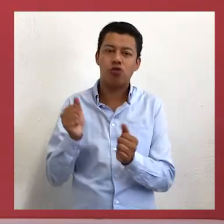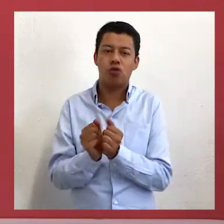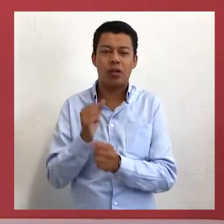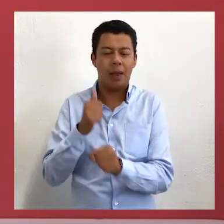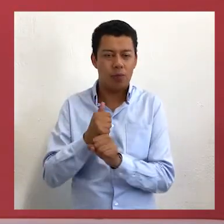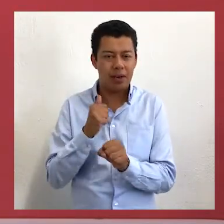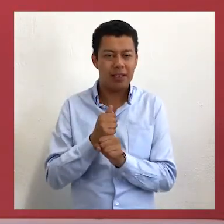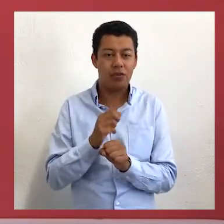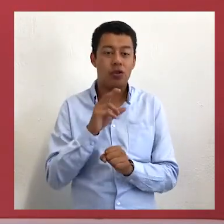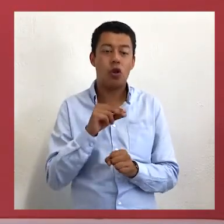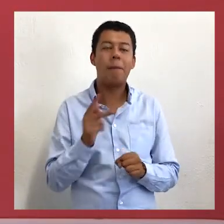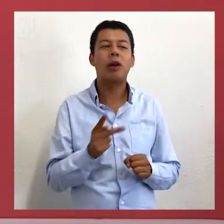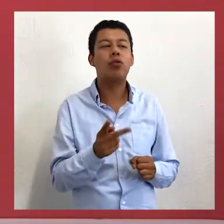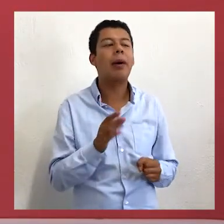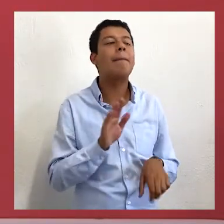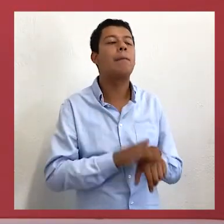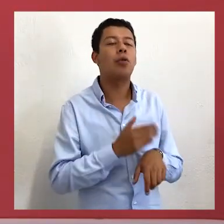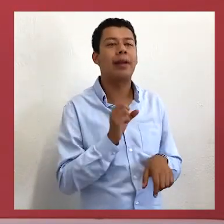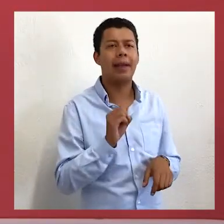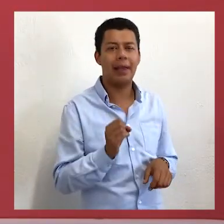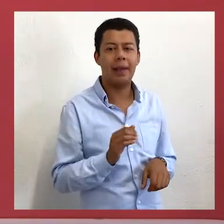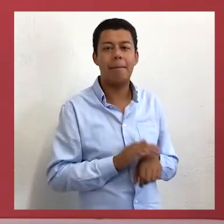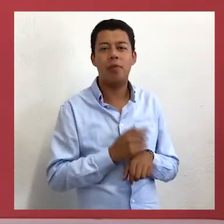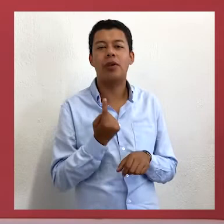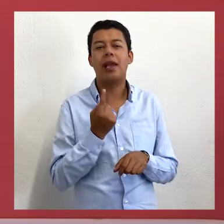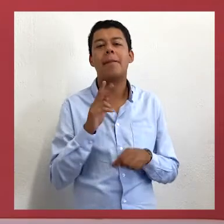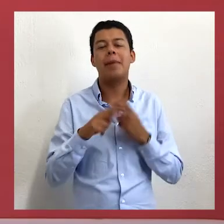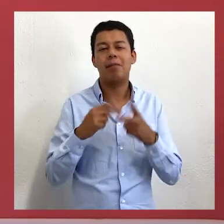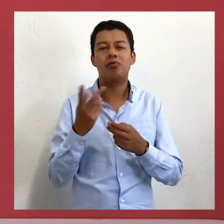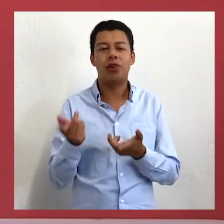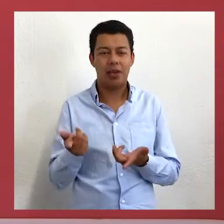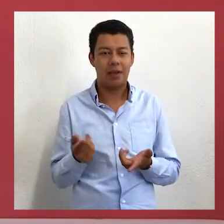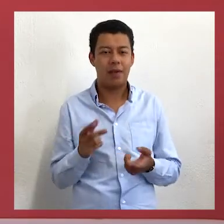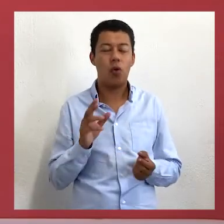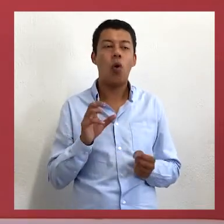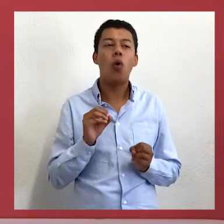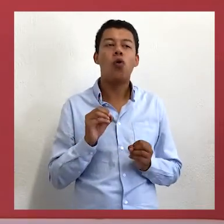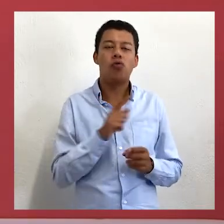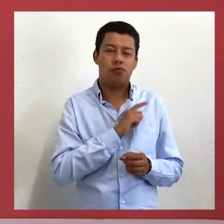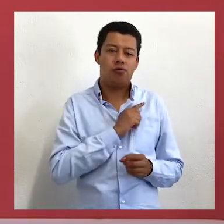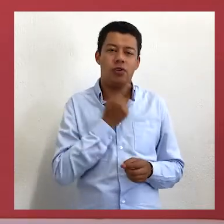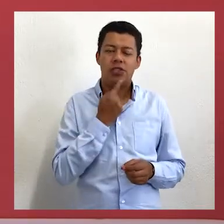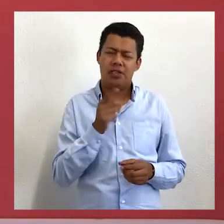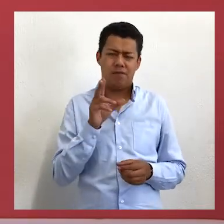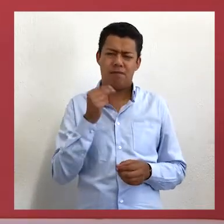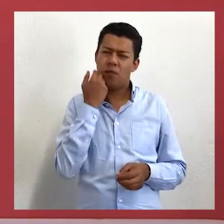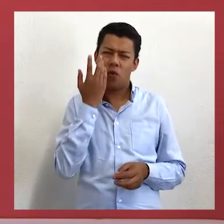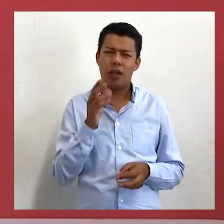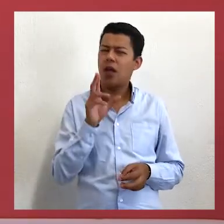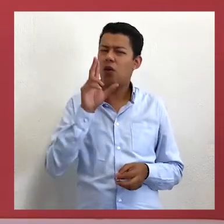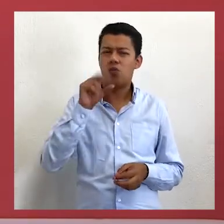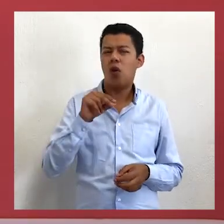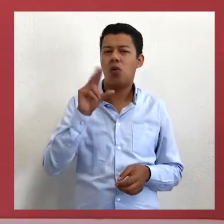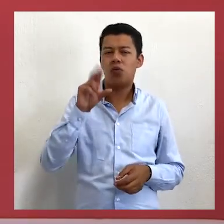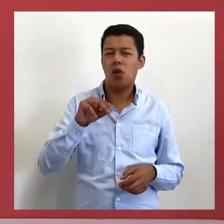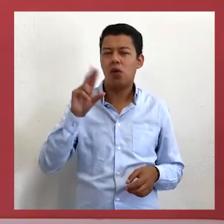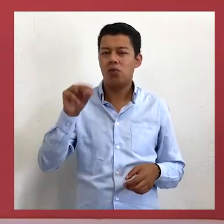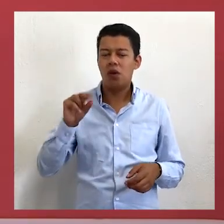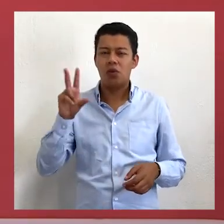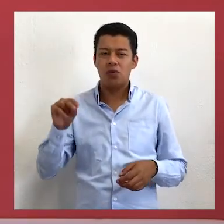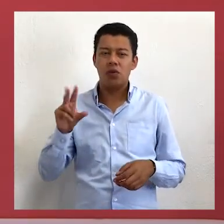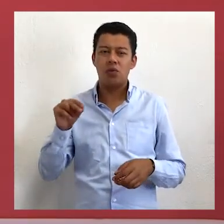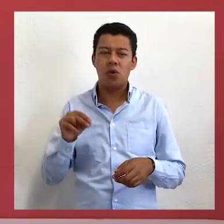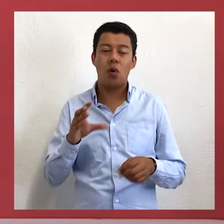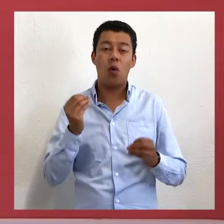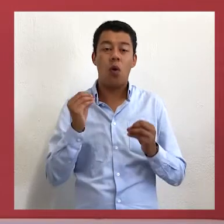y no decía, ¿por qué vamos? Ahora todo lo cuestiona o simplemente dice, no, no lo voy a hacer, no quiero. Y cuando lo